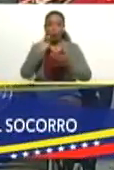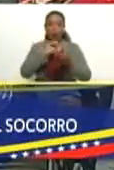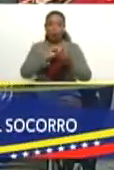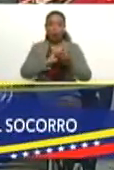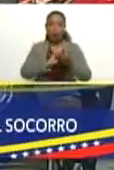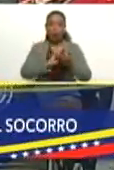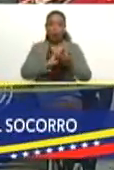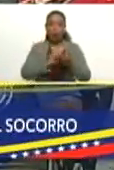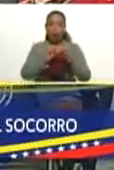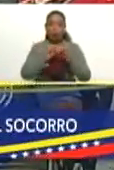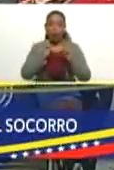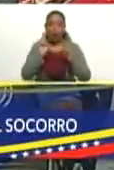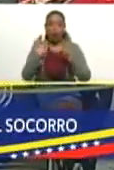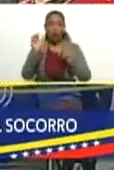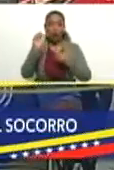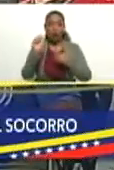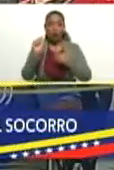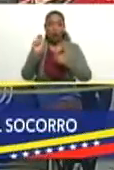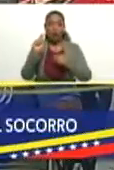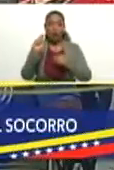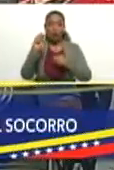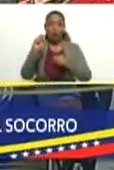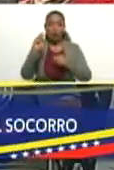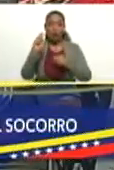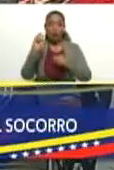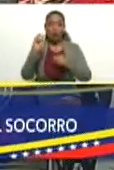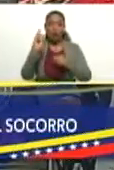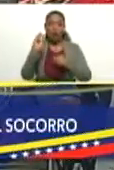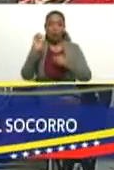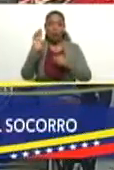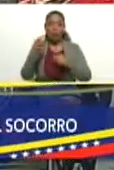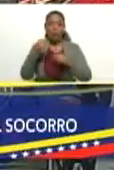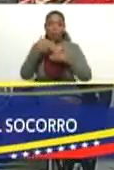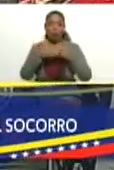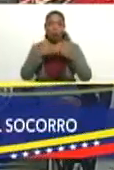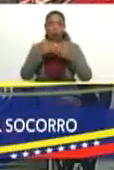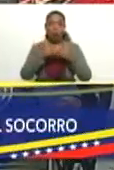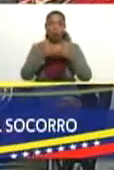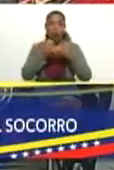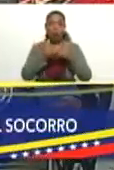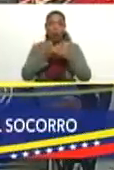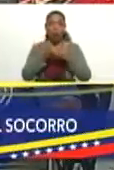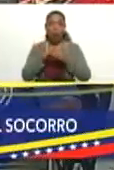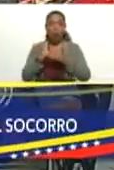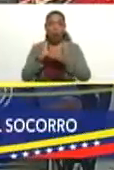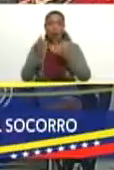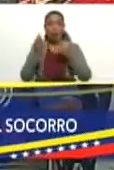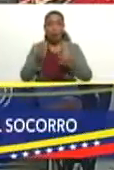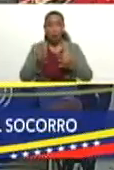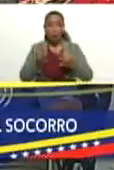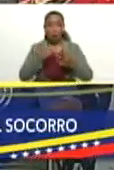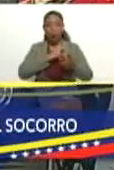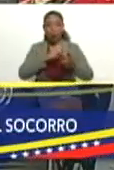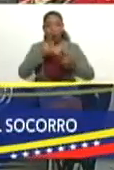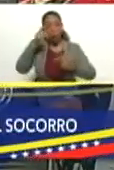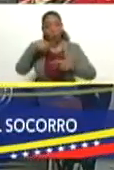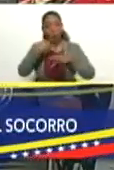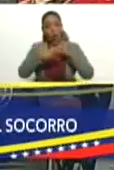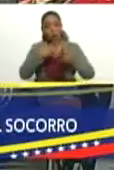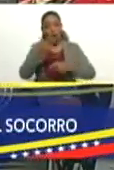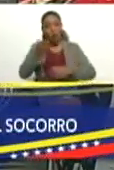de Puerto Santander. En sí, vamos mejorando poco a poco, y estoy seguro, presidente, que con la voluntad política que usted ha